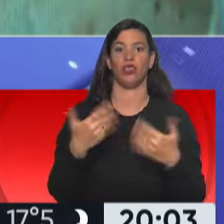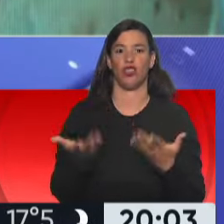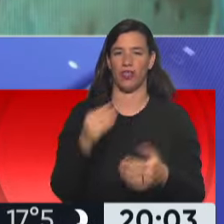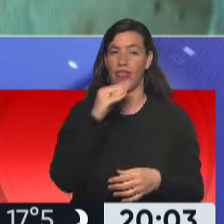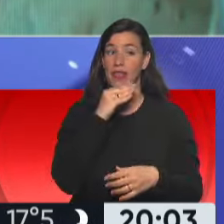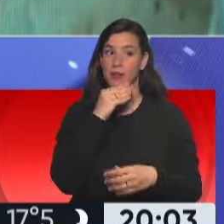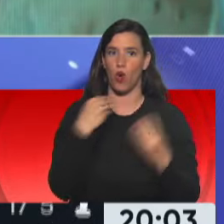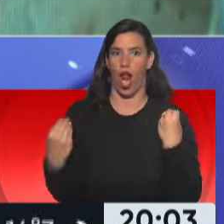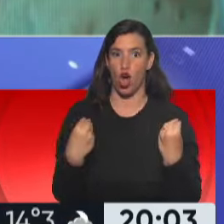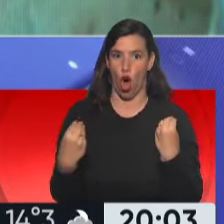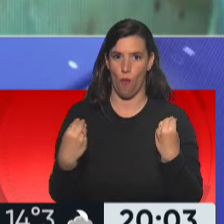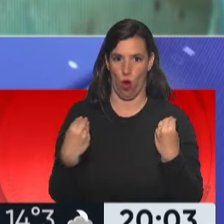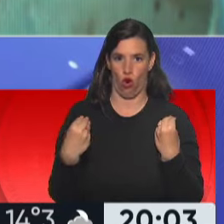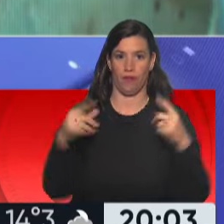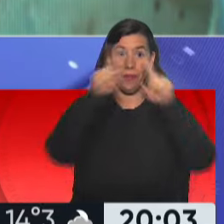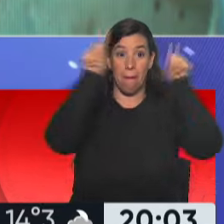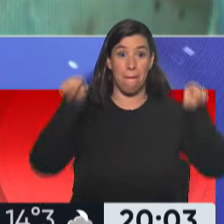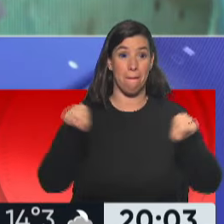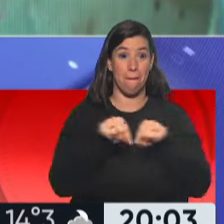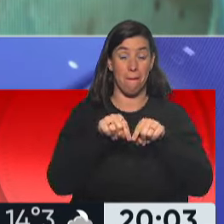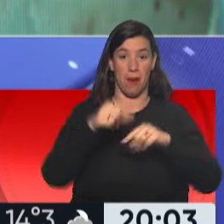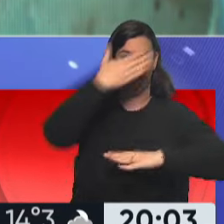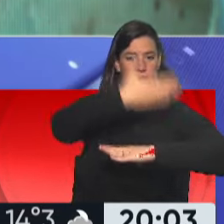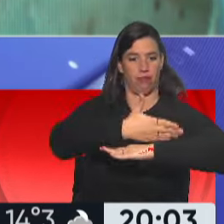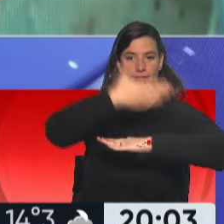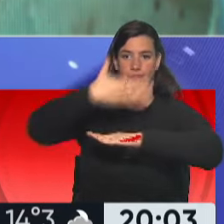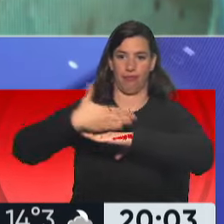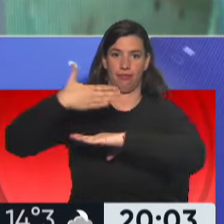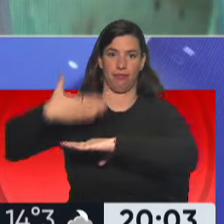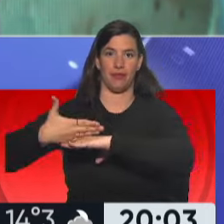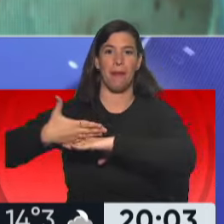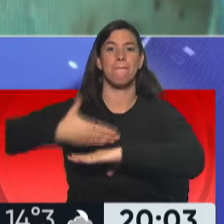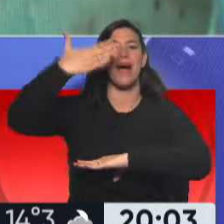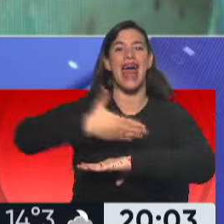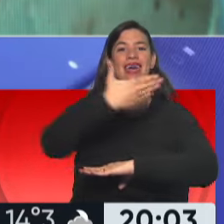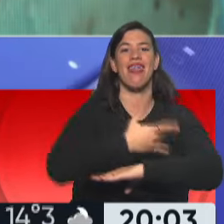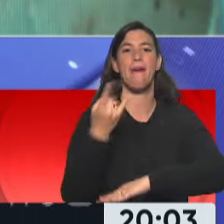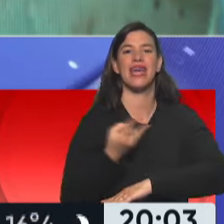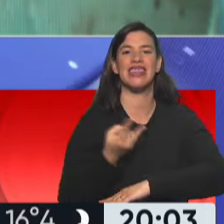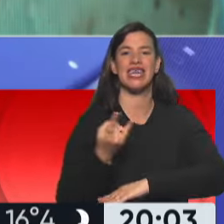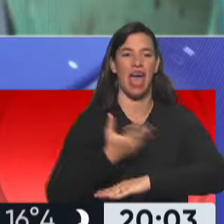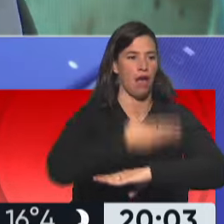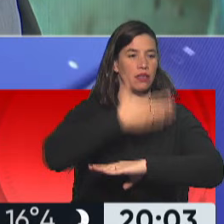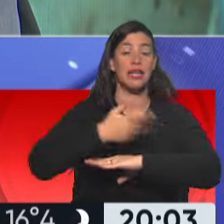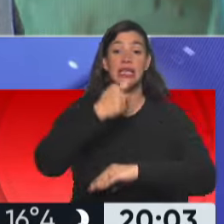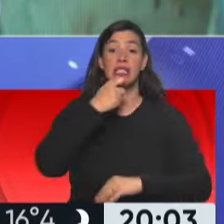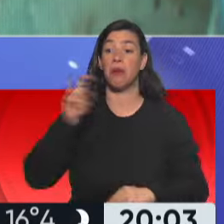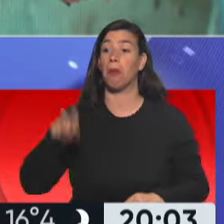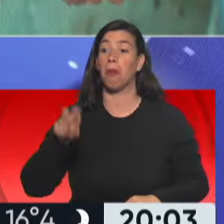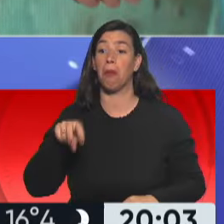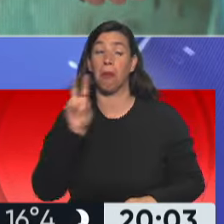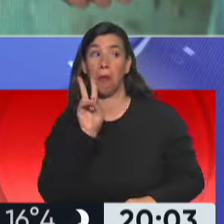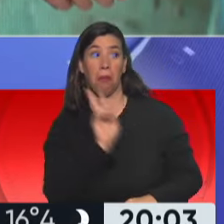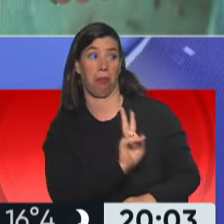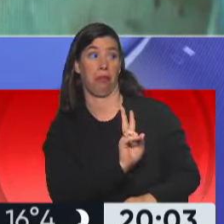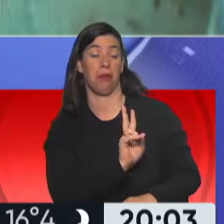las placas antihumedad, tanto en los costados como arriba, para que cuando algún vecino o alguien viera qué pasaba, era